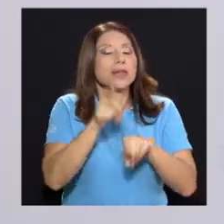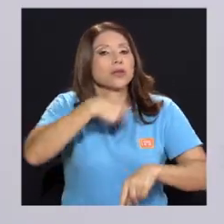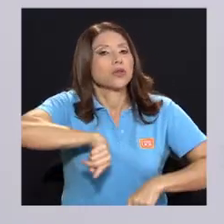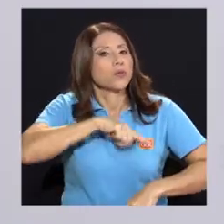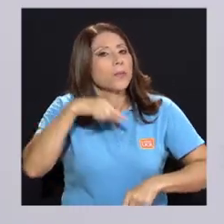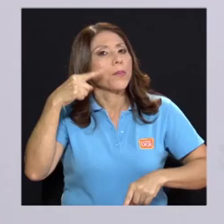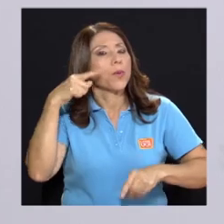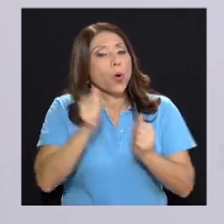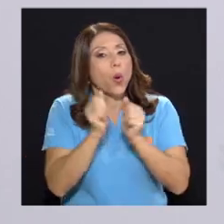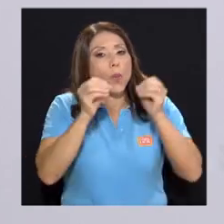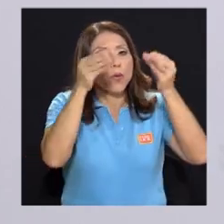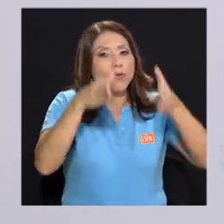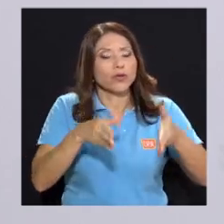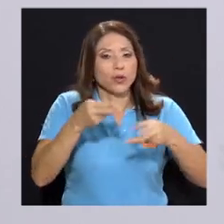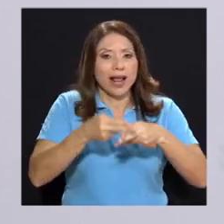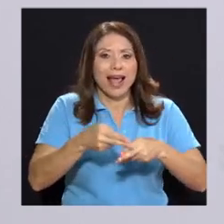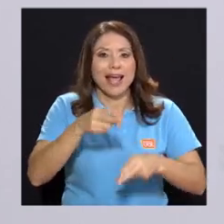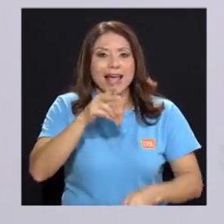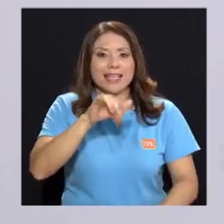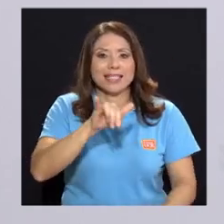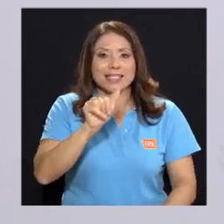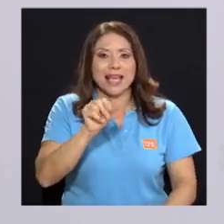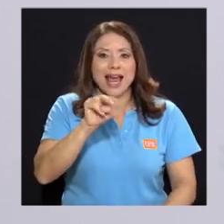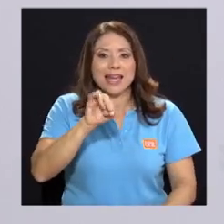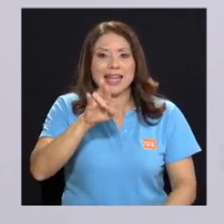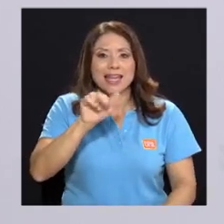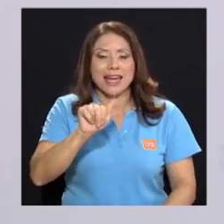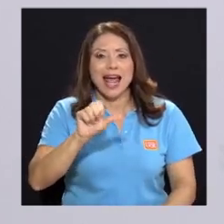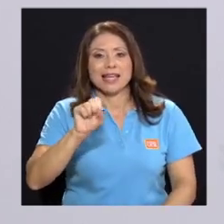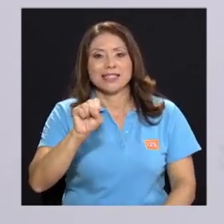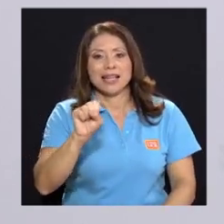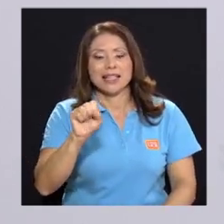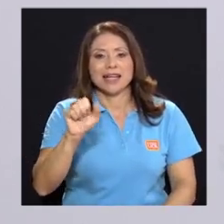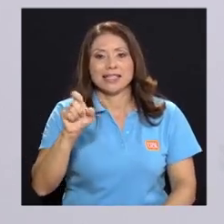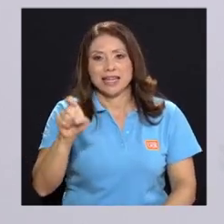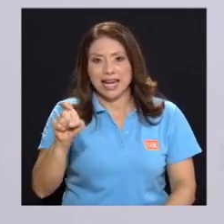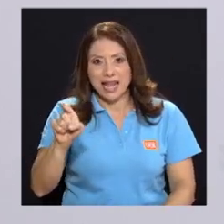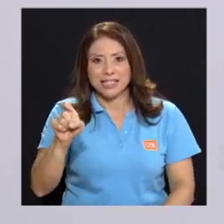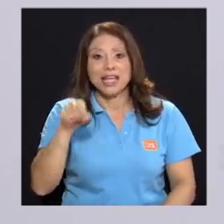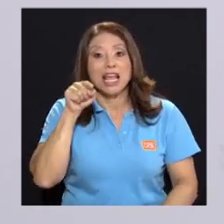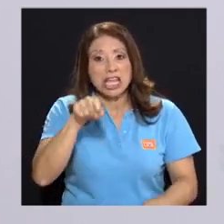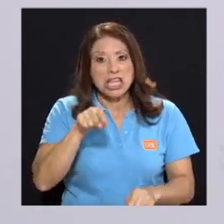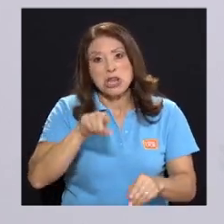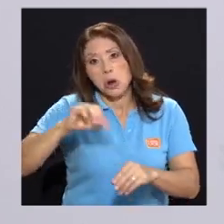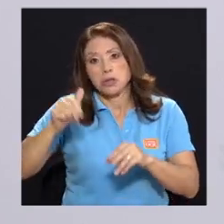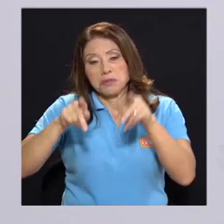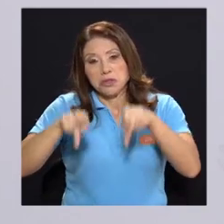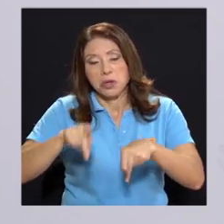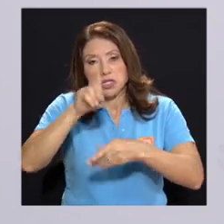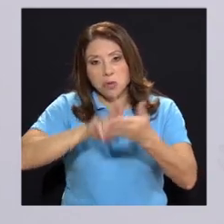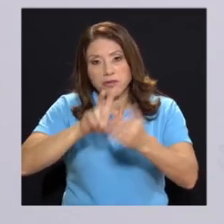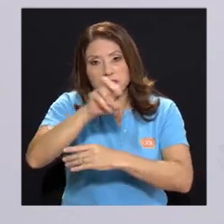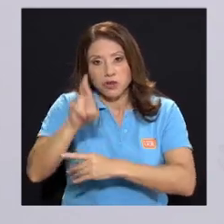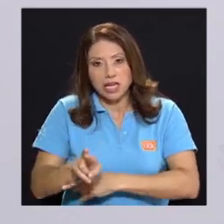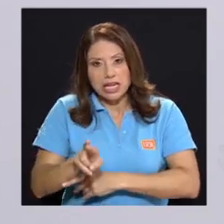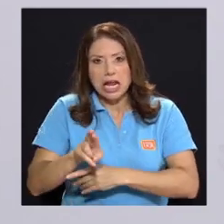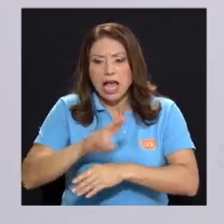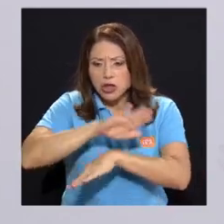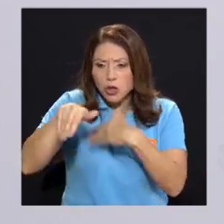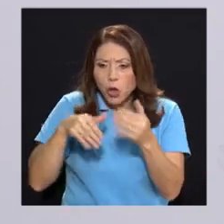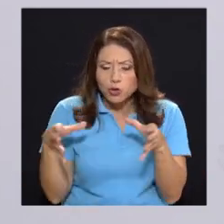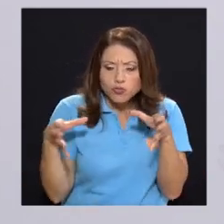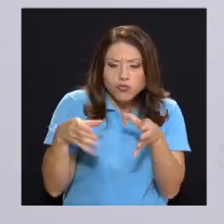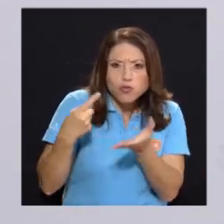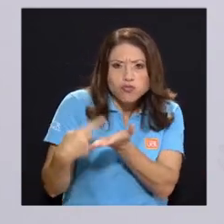profesora yanina salazar civ inácio un grupo de gente que es profesor en la escuela economía en la universidad costa rica y es que mire lo que se pueda estar aquí es algo